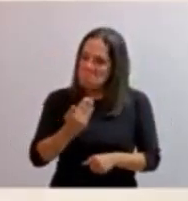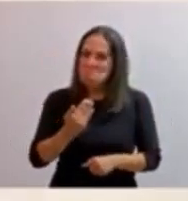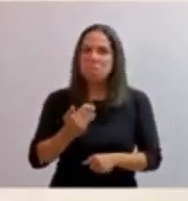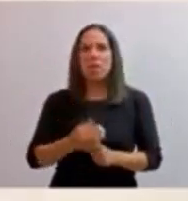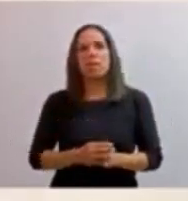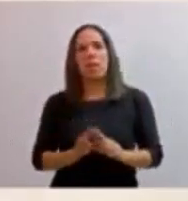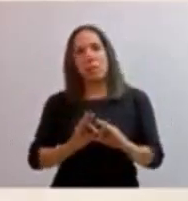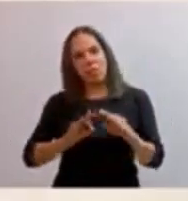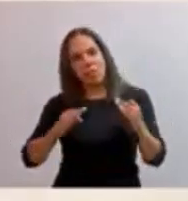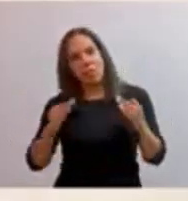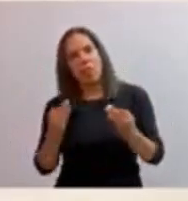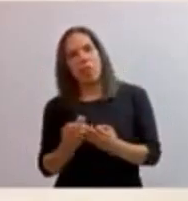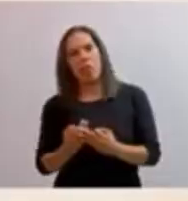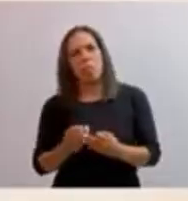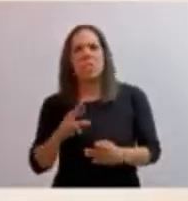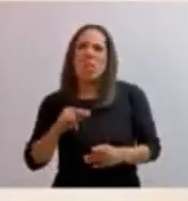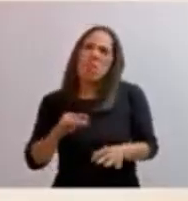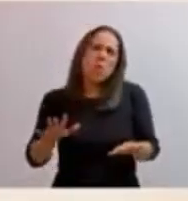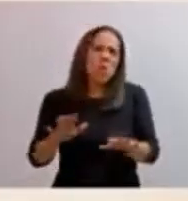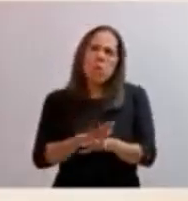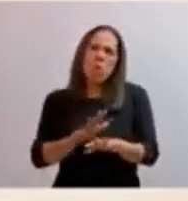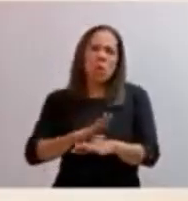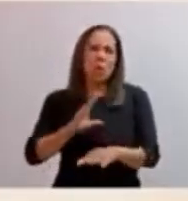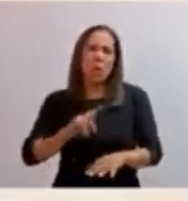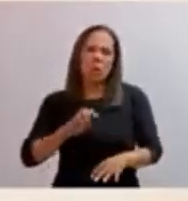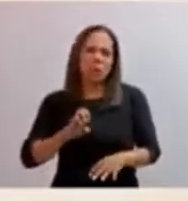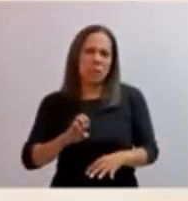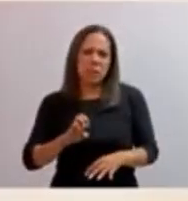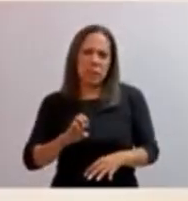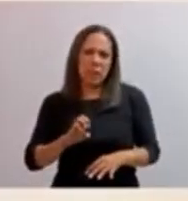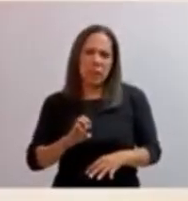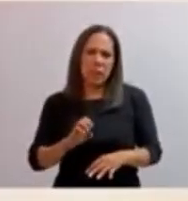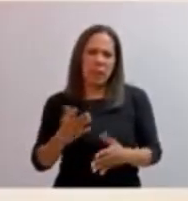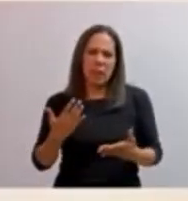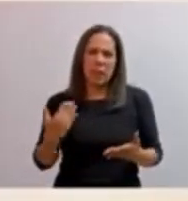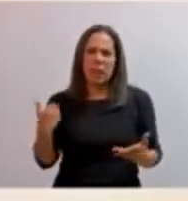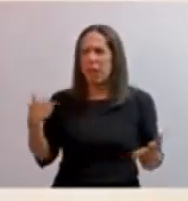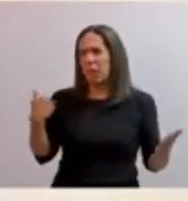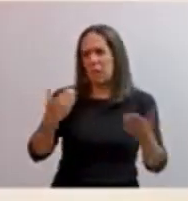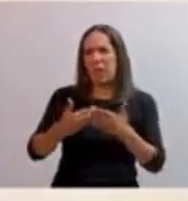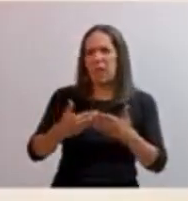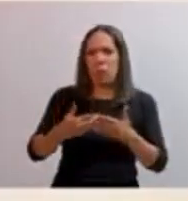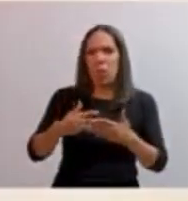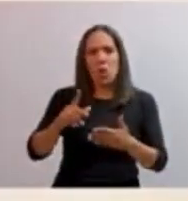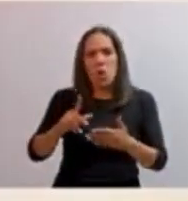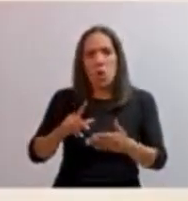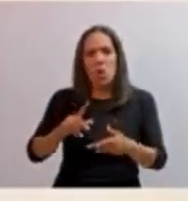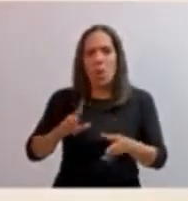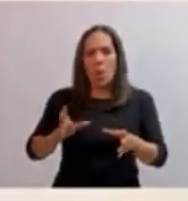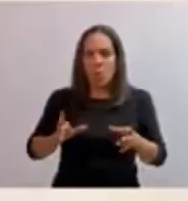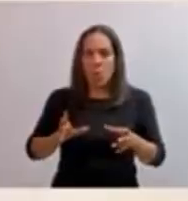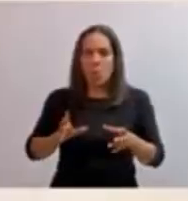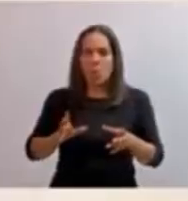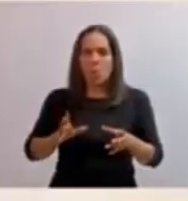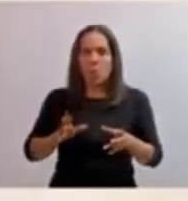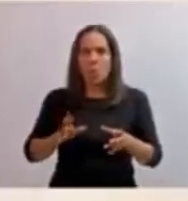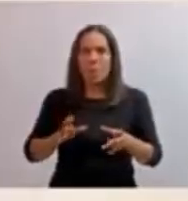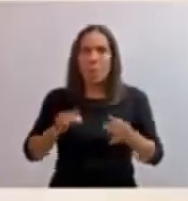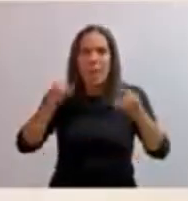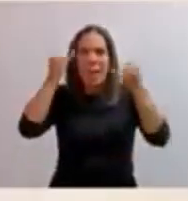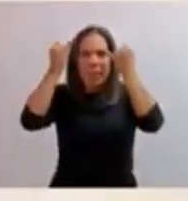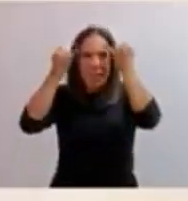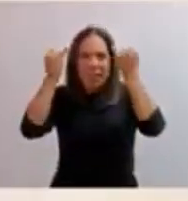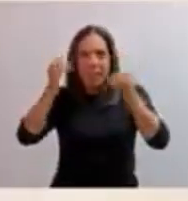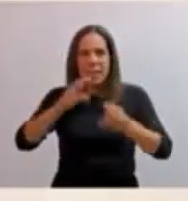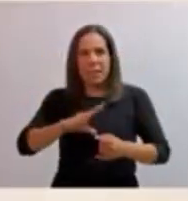diferencia. Entonces no es que se cambiara el Consejo Técnico de Zona de antes a después, sino que se trasladó la perspectiva